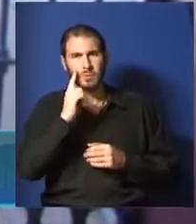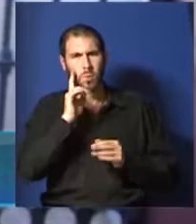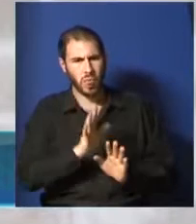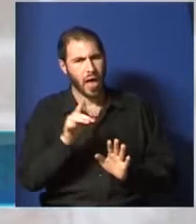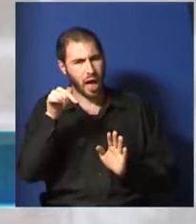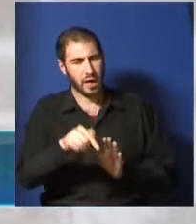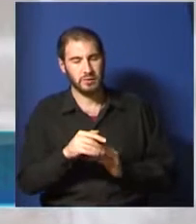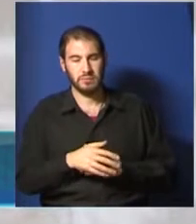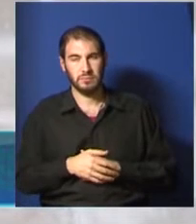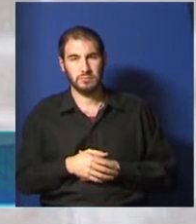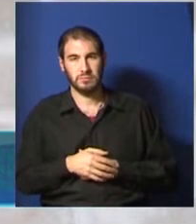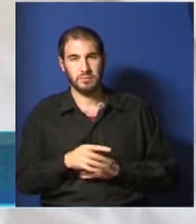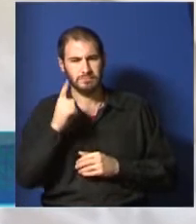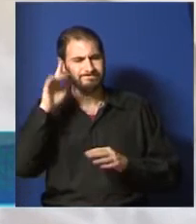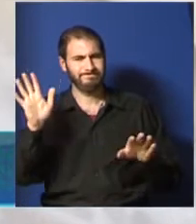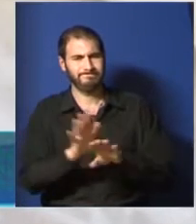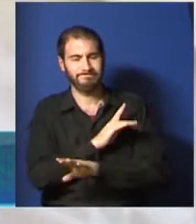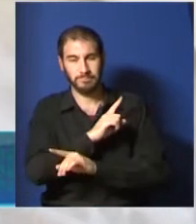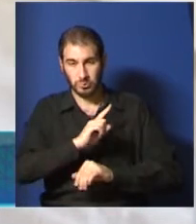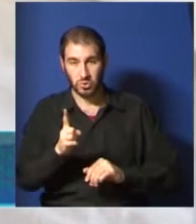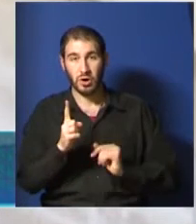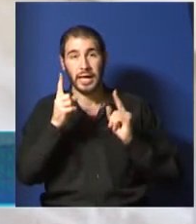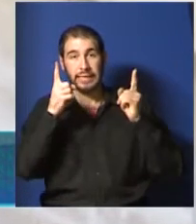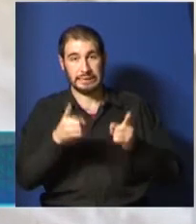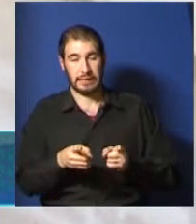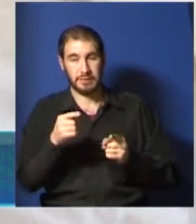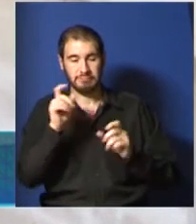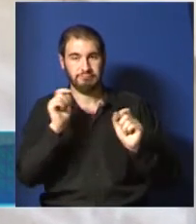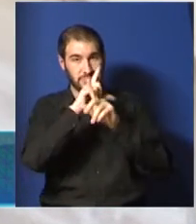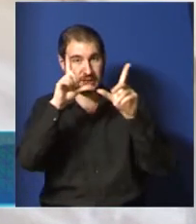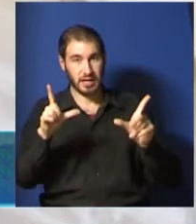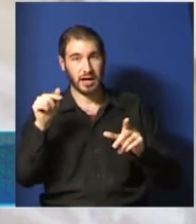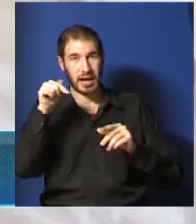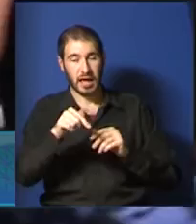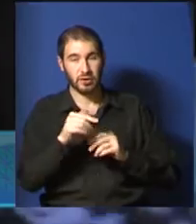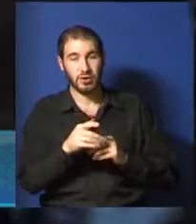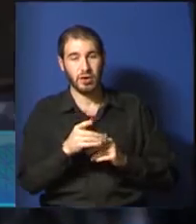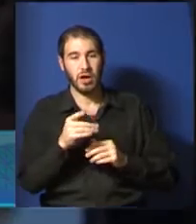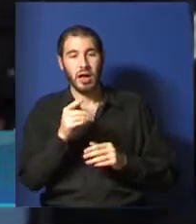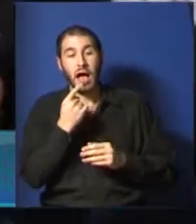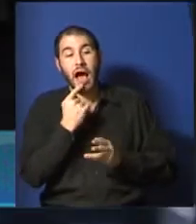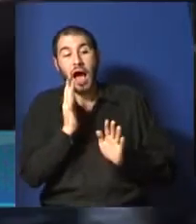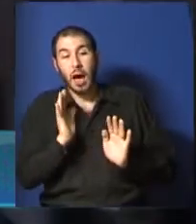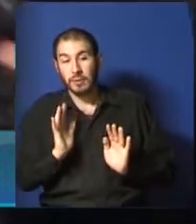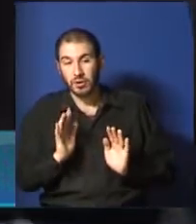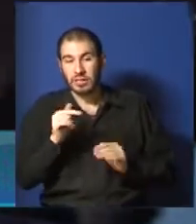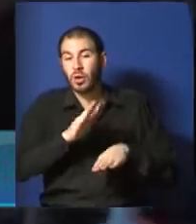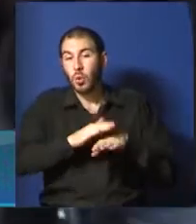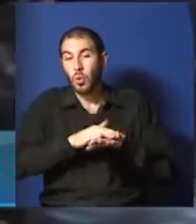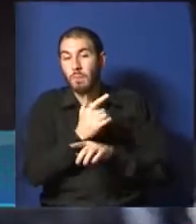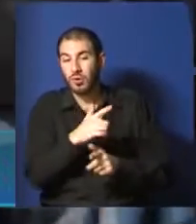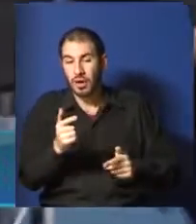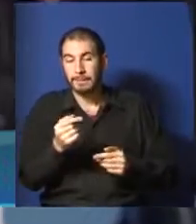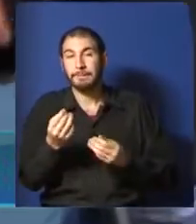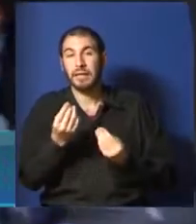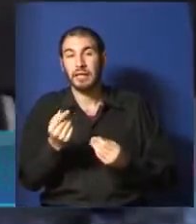atentos, no equivocarse. Además, está claro que la presunción de inocencia